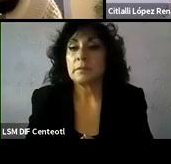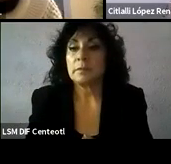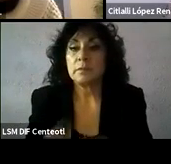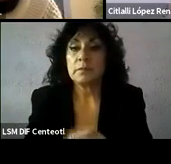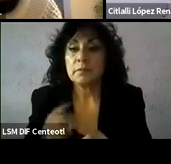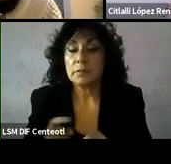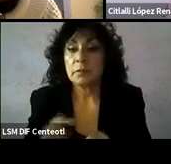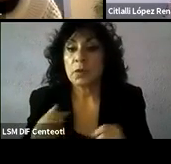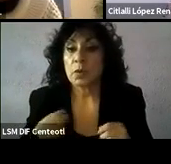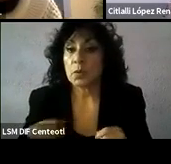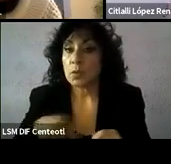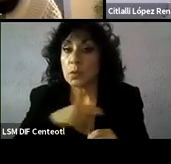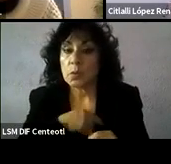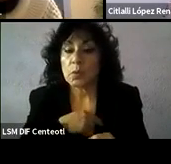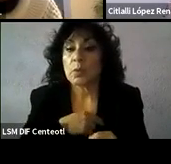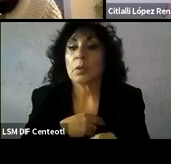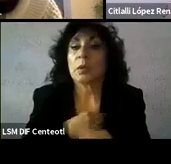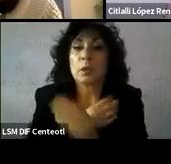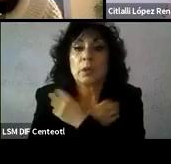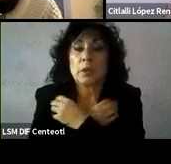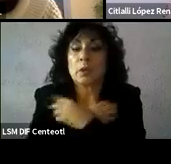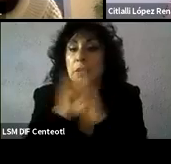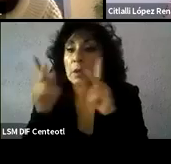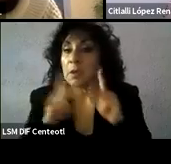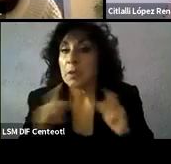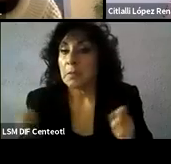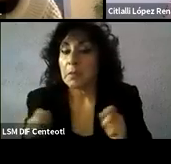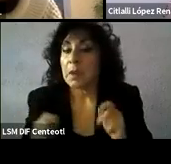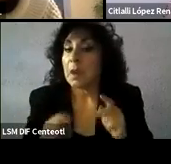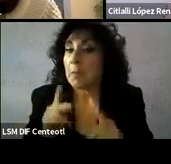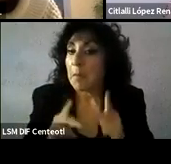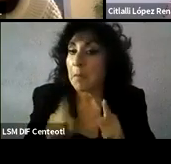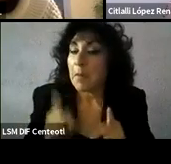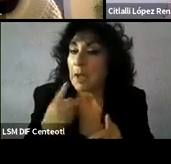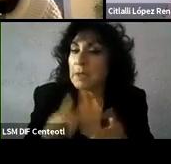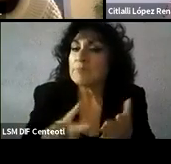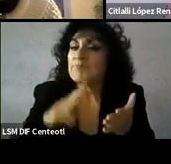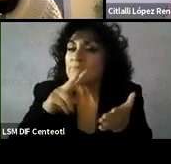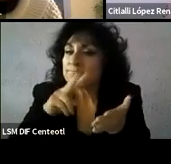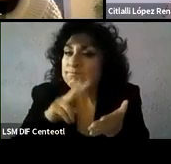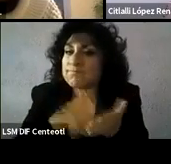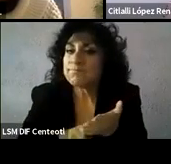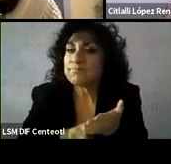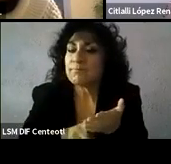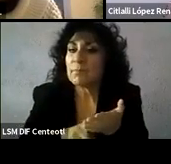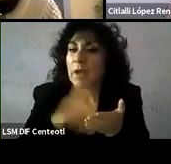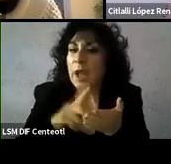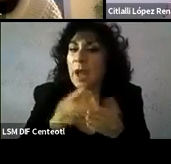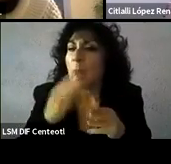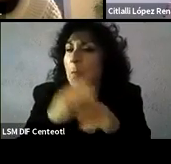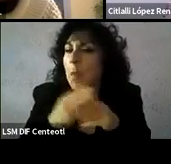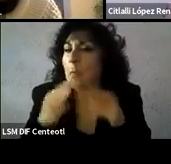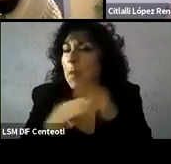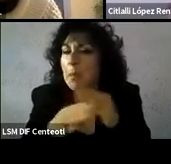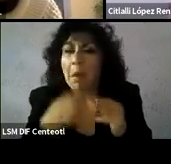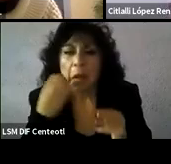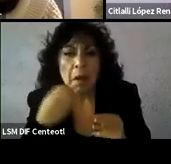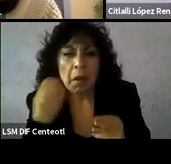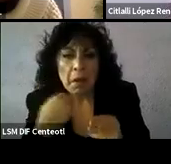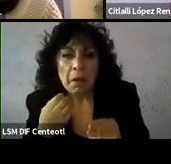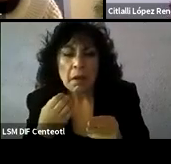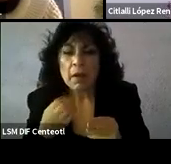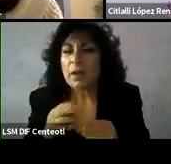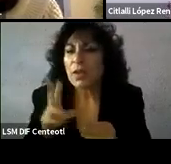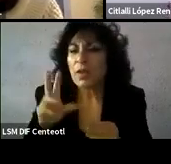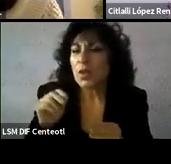para la paz, estamos hablando de estos principios que se aterrizan no en una asignatura que se llama formación cívica y ética,